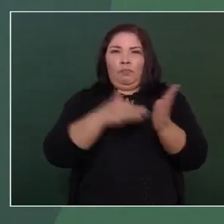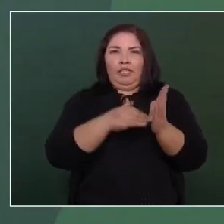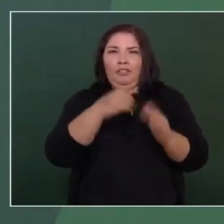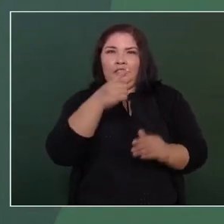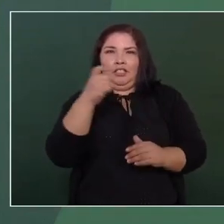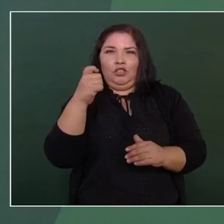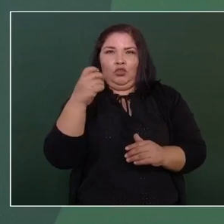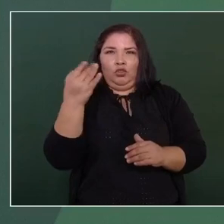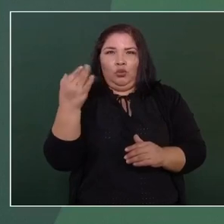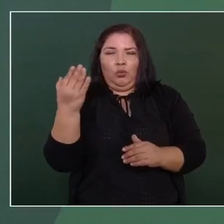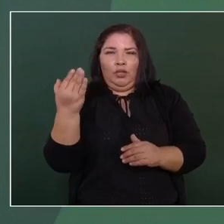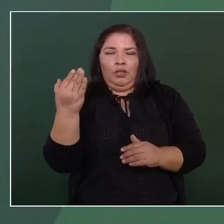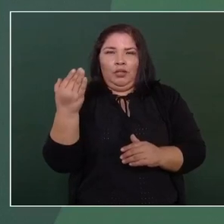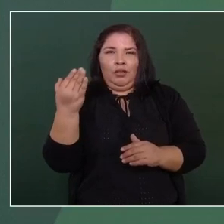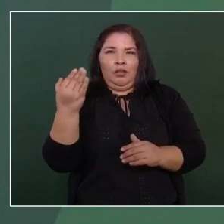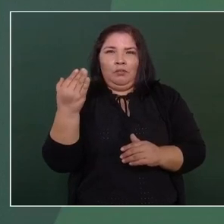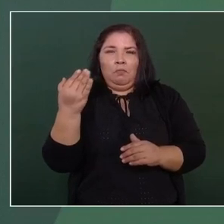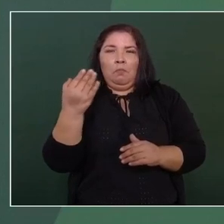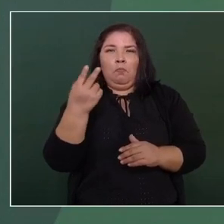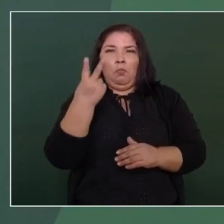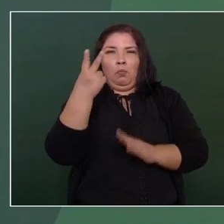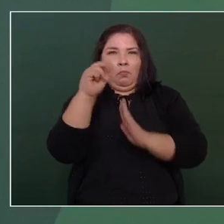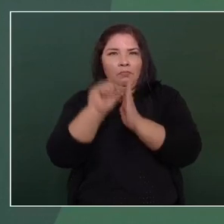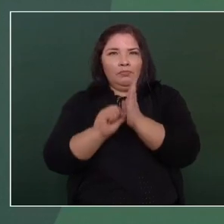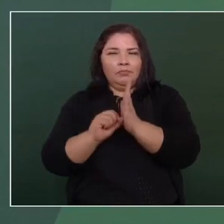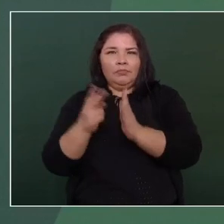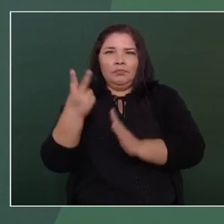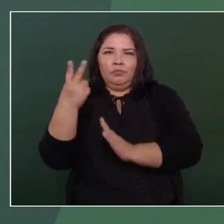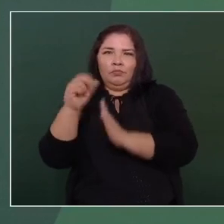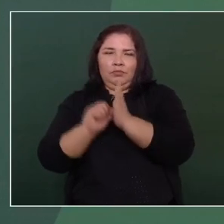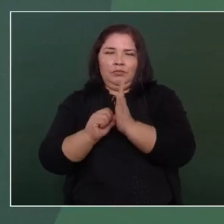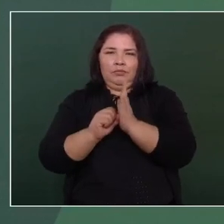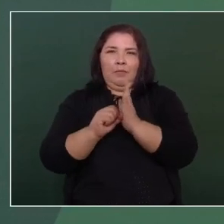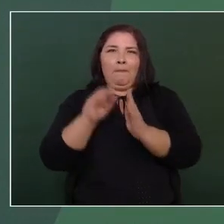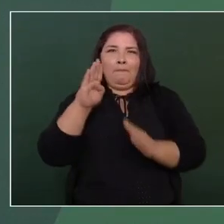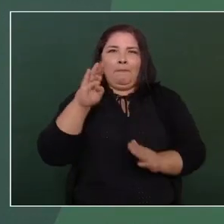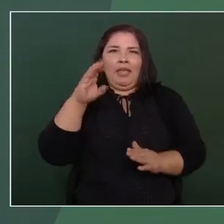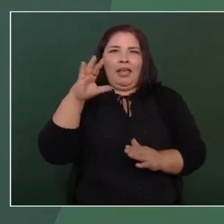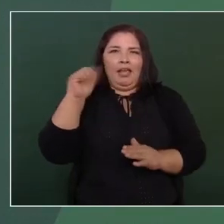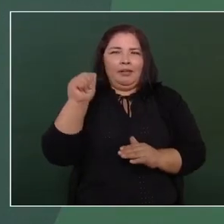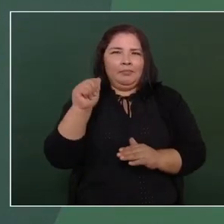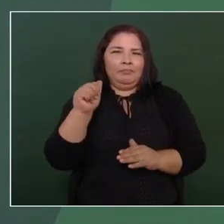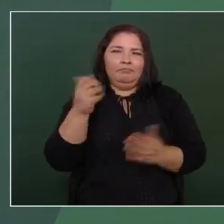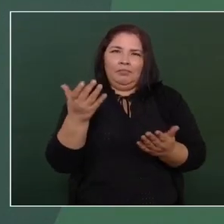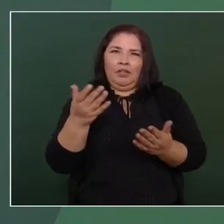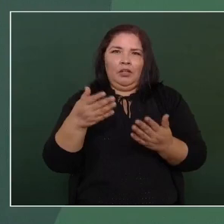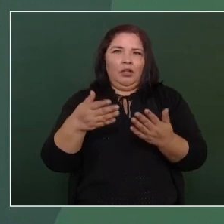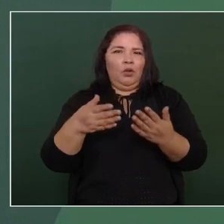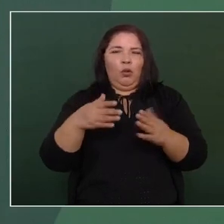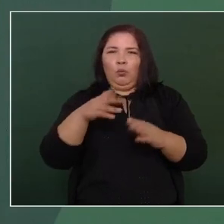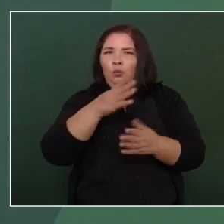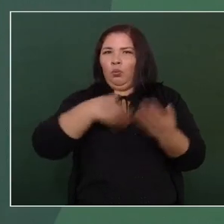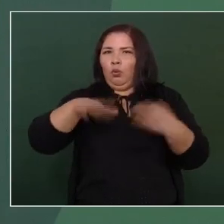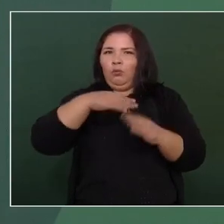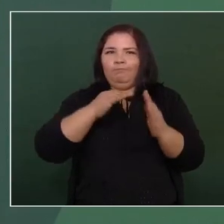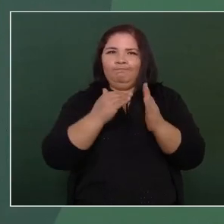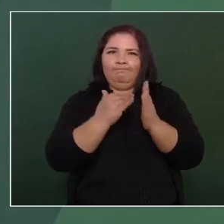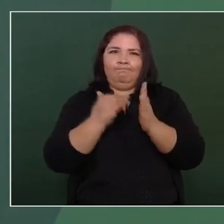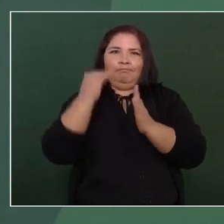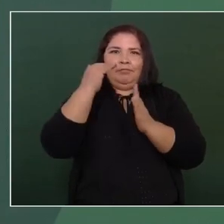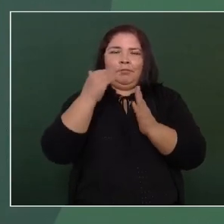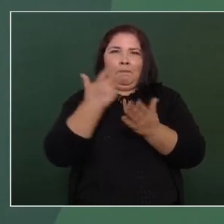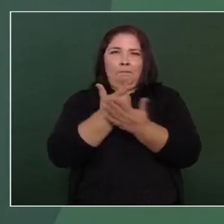5,150 bimestral la beca, pero aquí hay, en todos va a haber aumento, nada